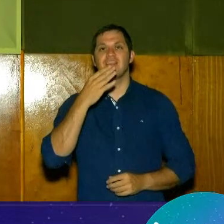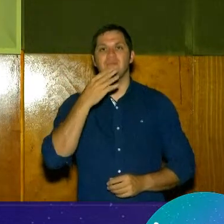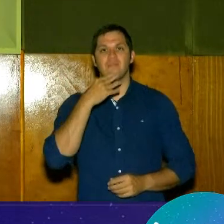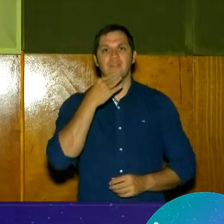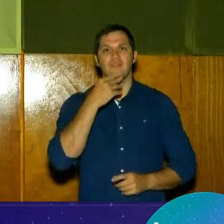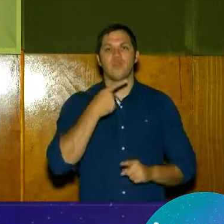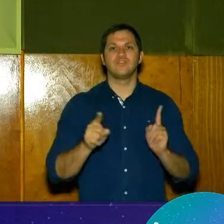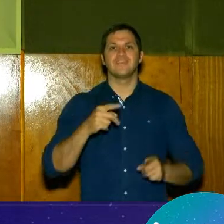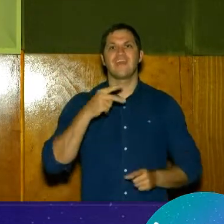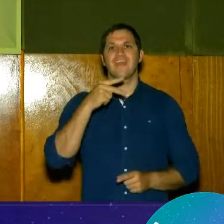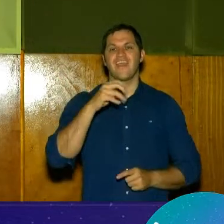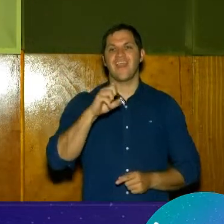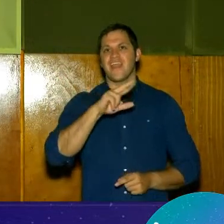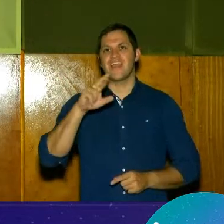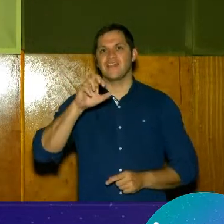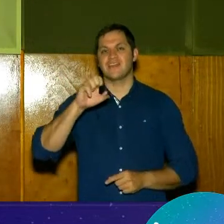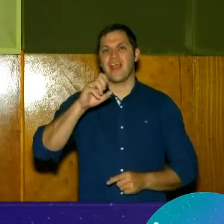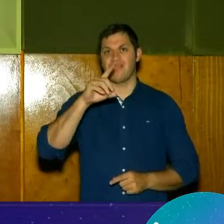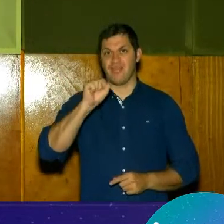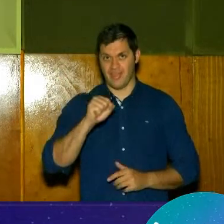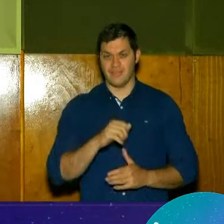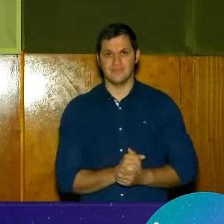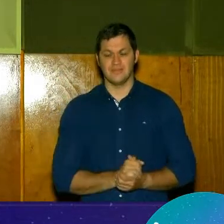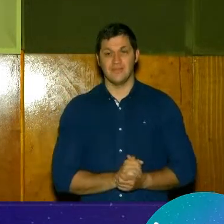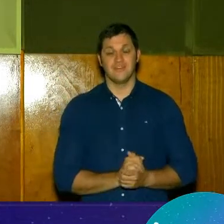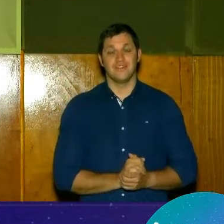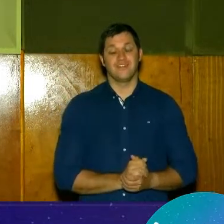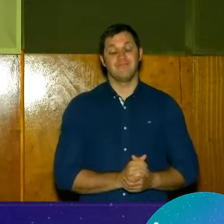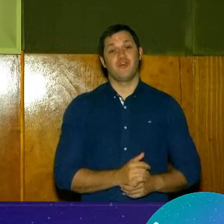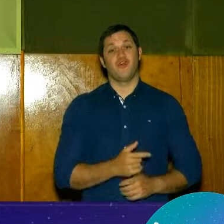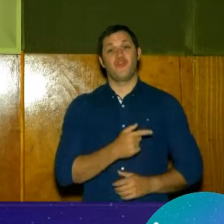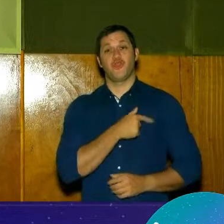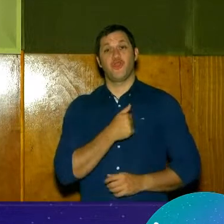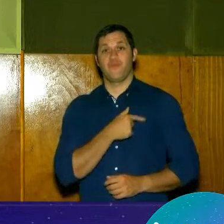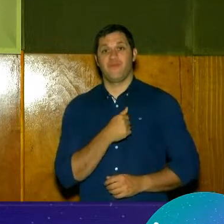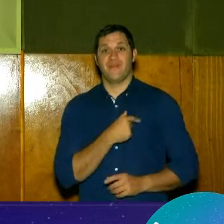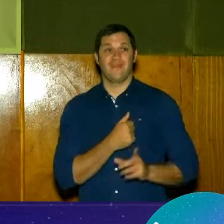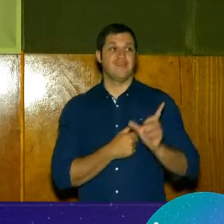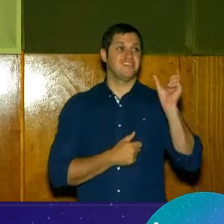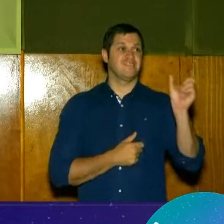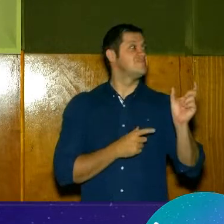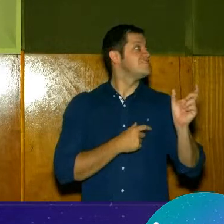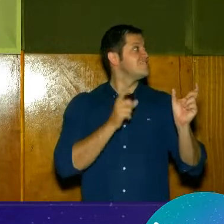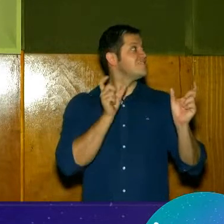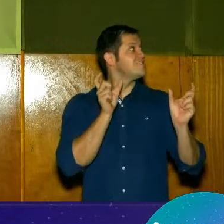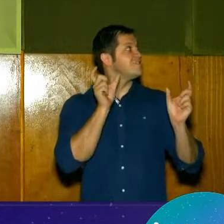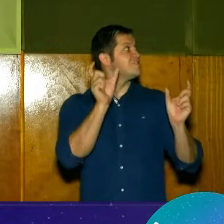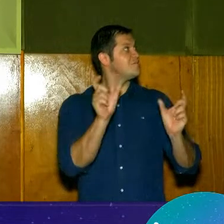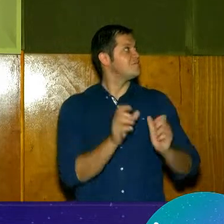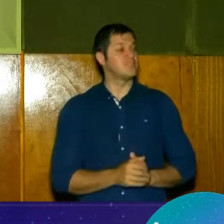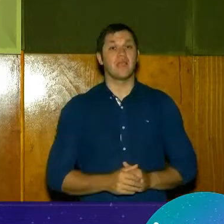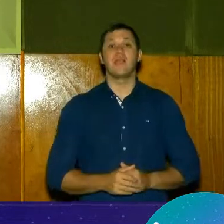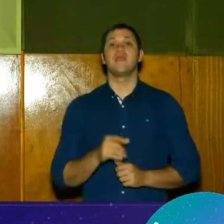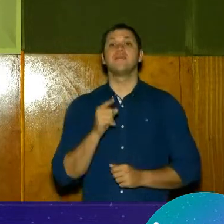a llegar con estas mujeres que tienen unos nombres bien especiales hildegard y errada